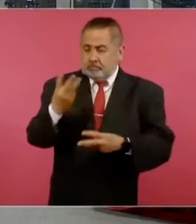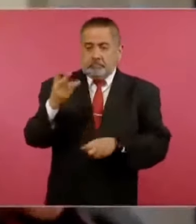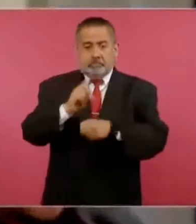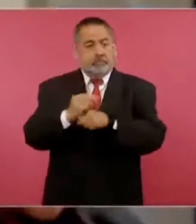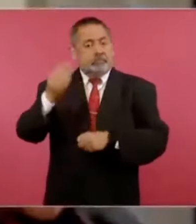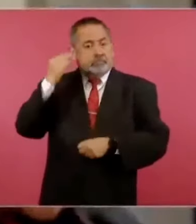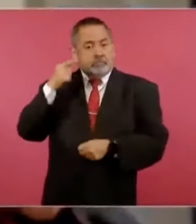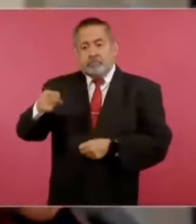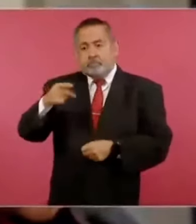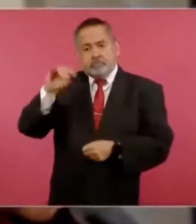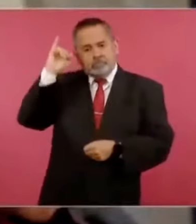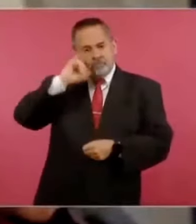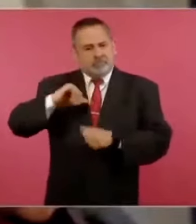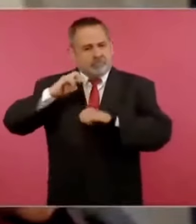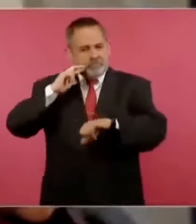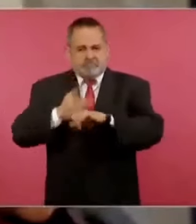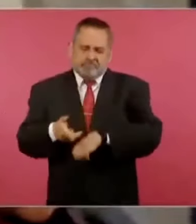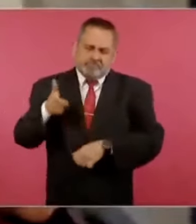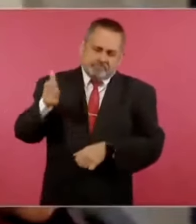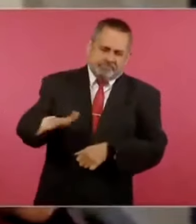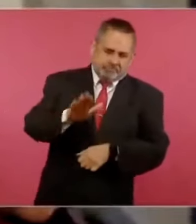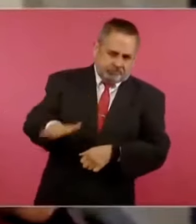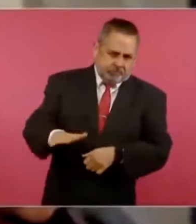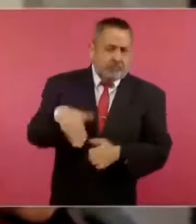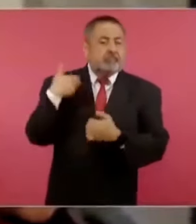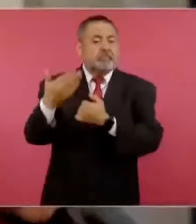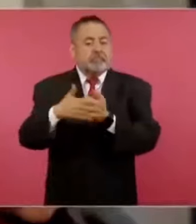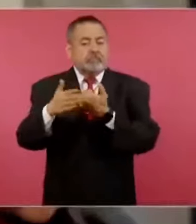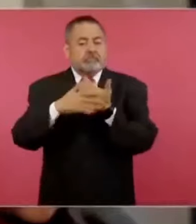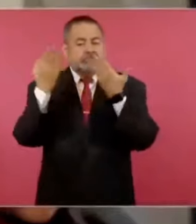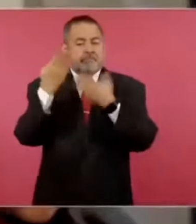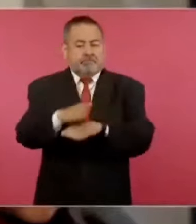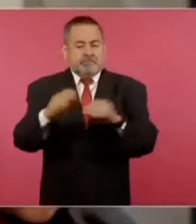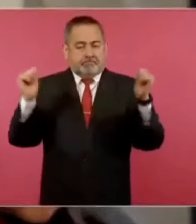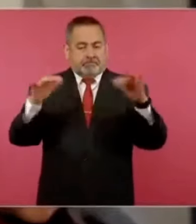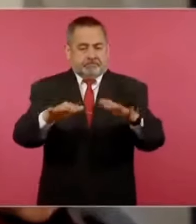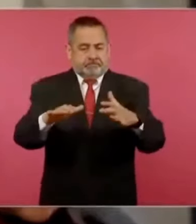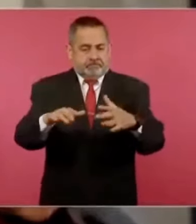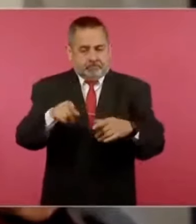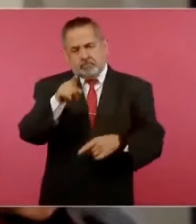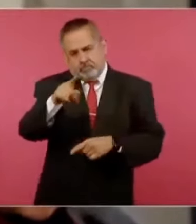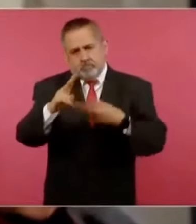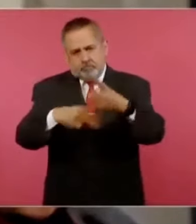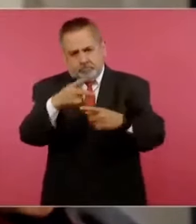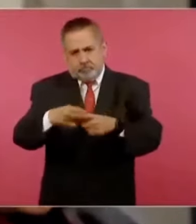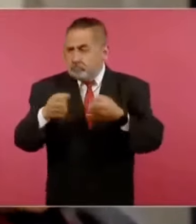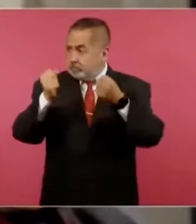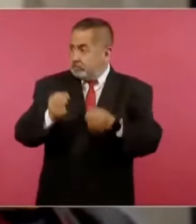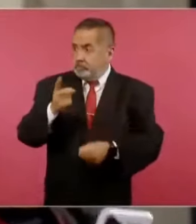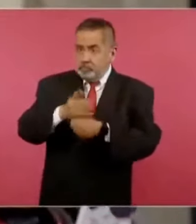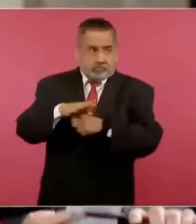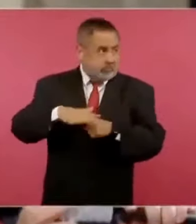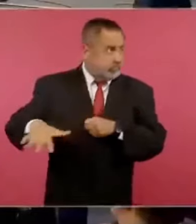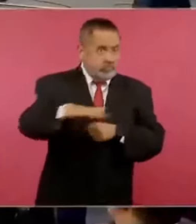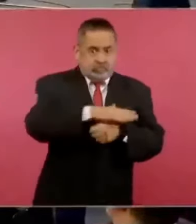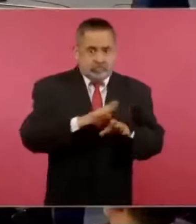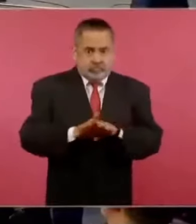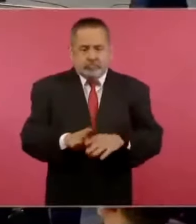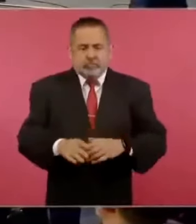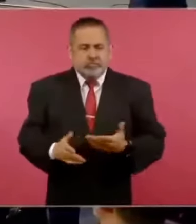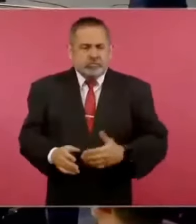tránsito en Acapulco. Se acerca la convención bancaria que usted asistirá. ¿Está garantizada la seguridad en estos eventos, señor presidente?